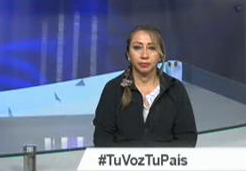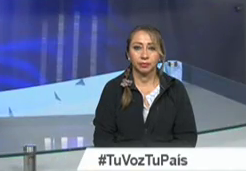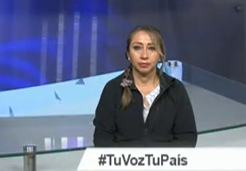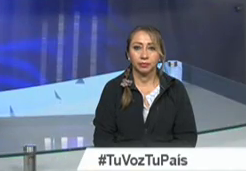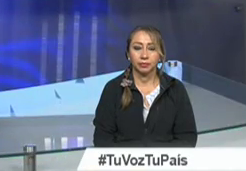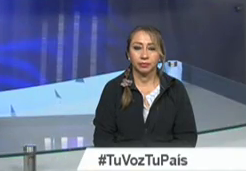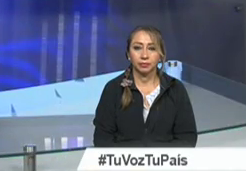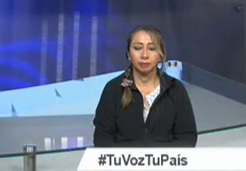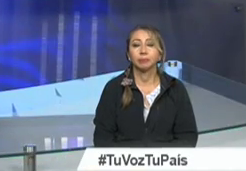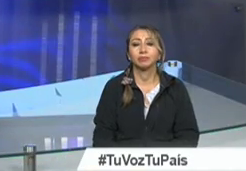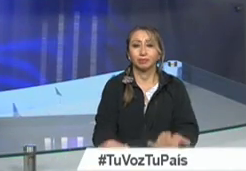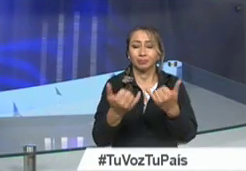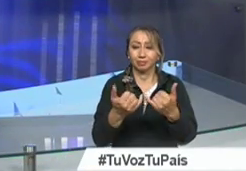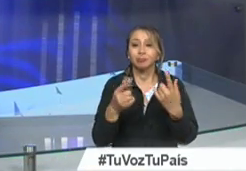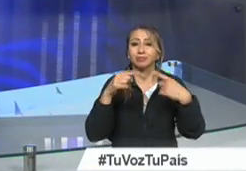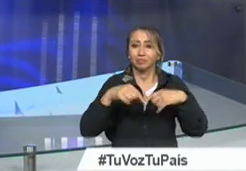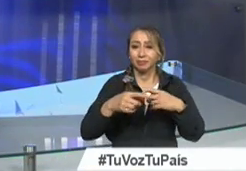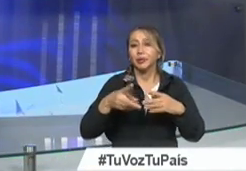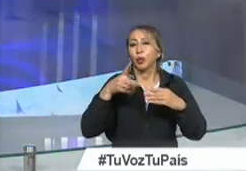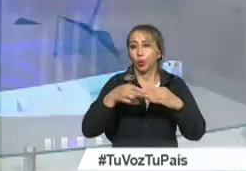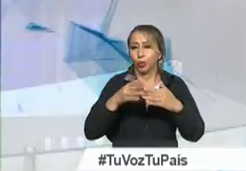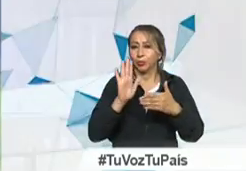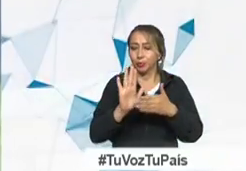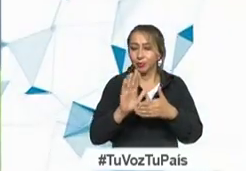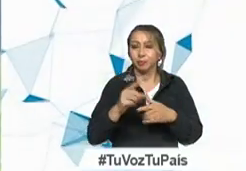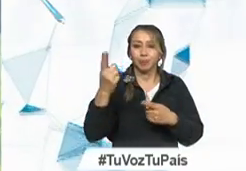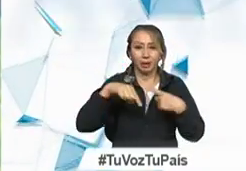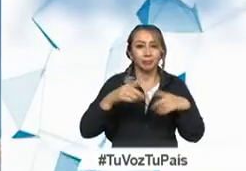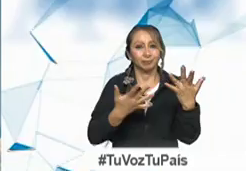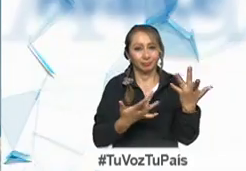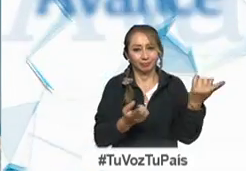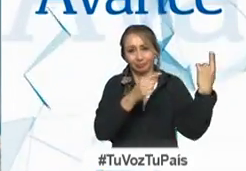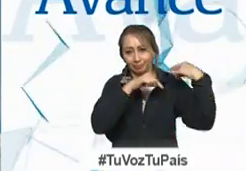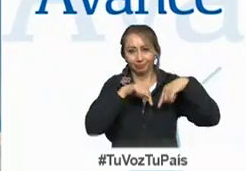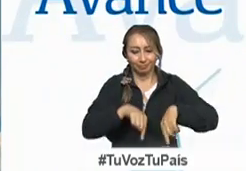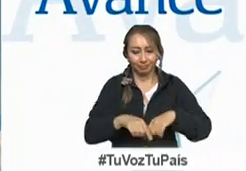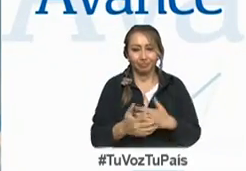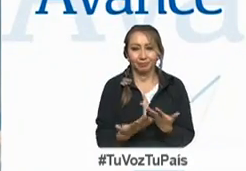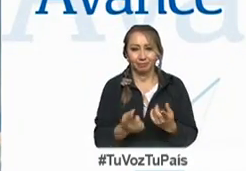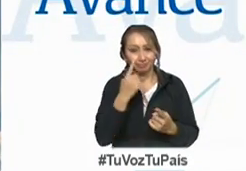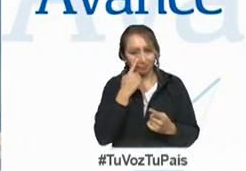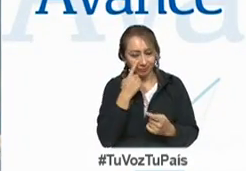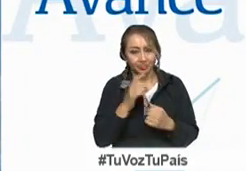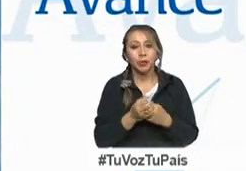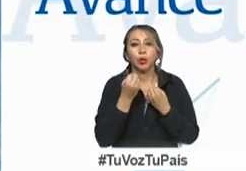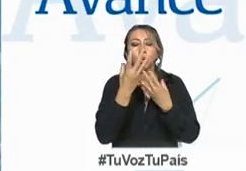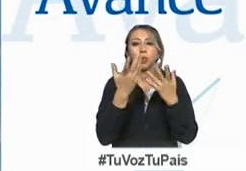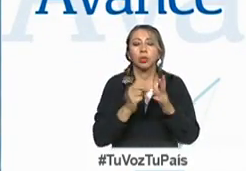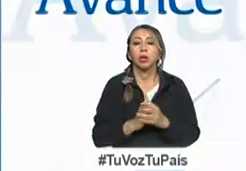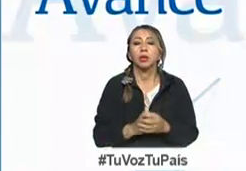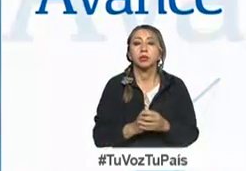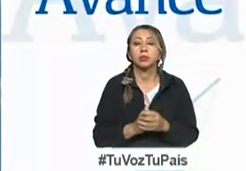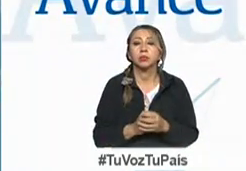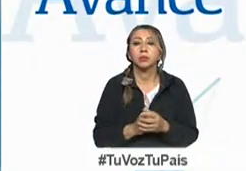amigos amigas acá es momento de hacer una pausa pero quédense con nosotros ya regresamos para contarles sobre las medidas que toma el gobierno para